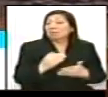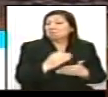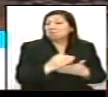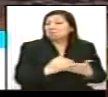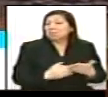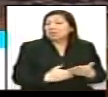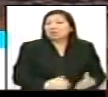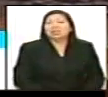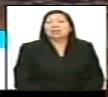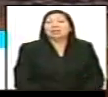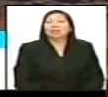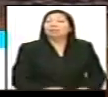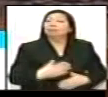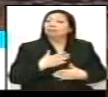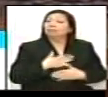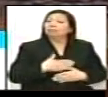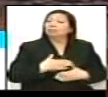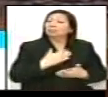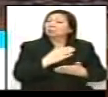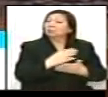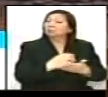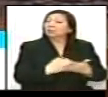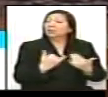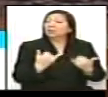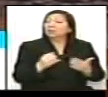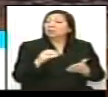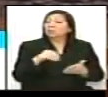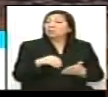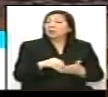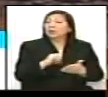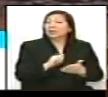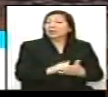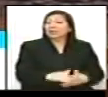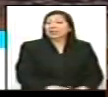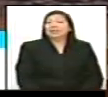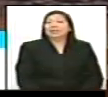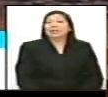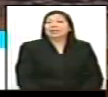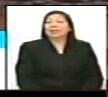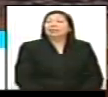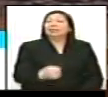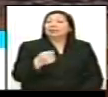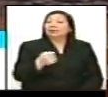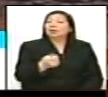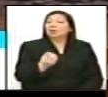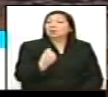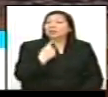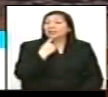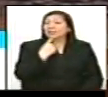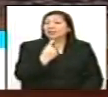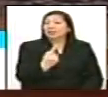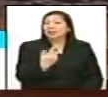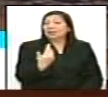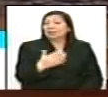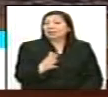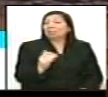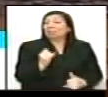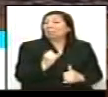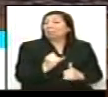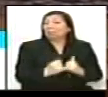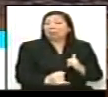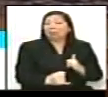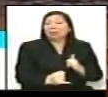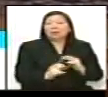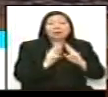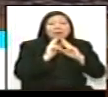y nos estamos alegrando de llegar a un mínimo, y eso pone en evidencia que la cuota tal como está ya se agotó